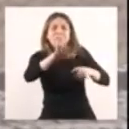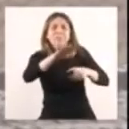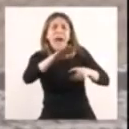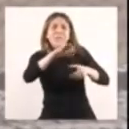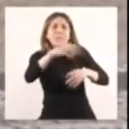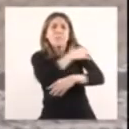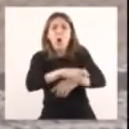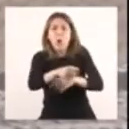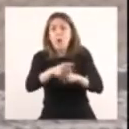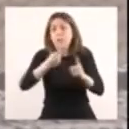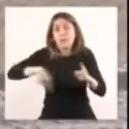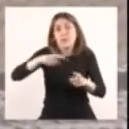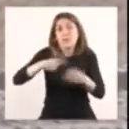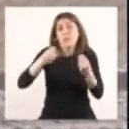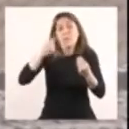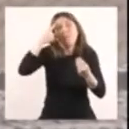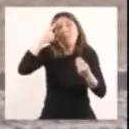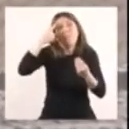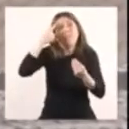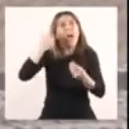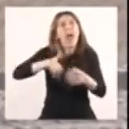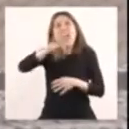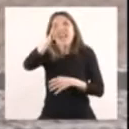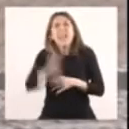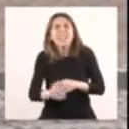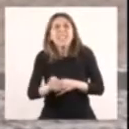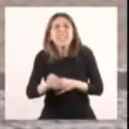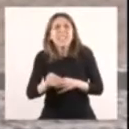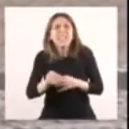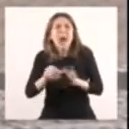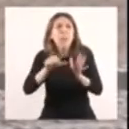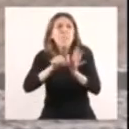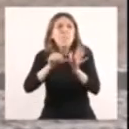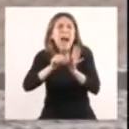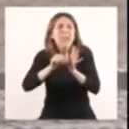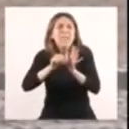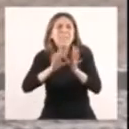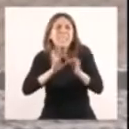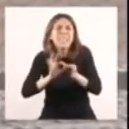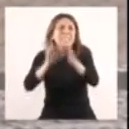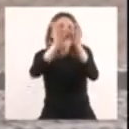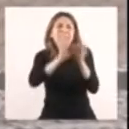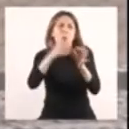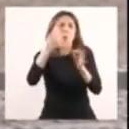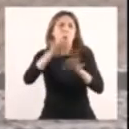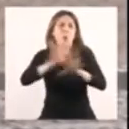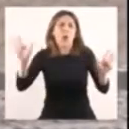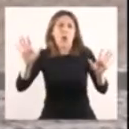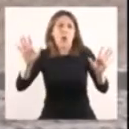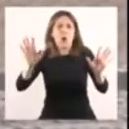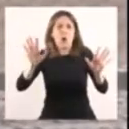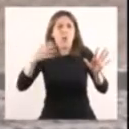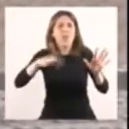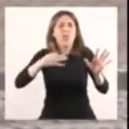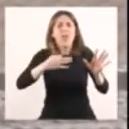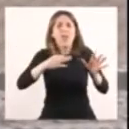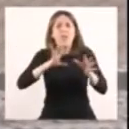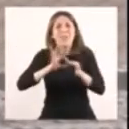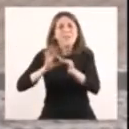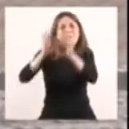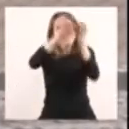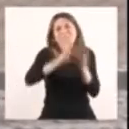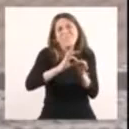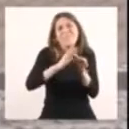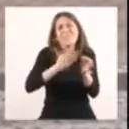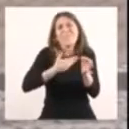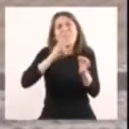la Argentina es un único país, que somos un país federal, que debe llevar el esfuerzo a todos